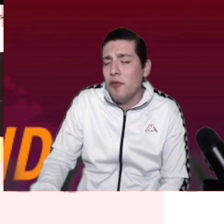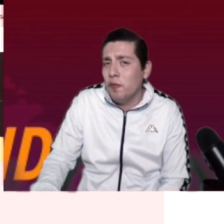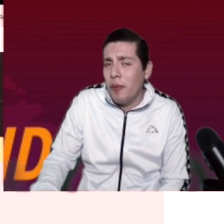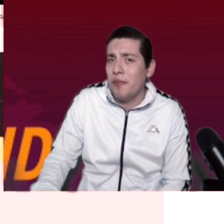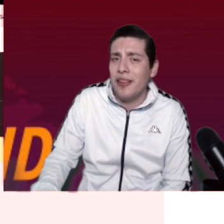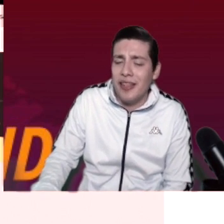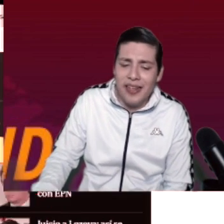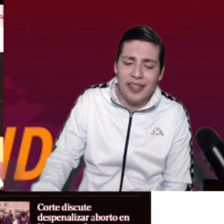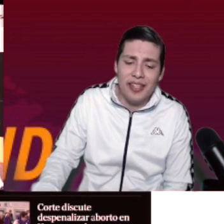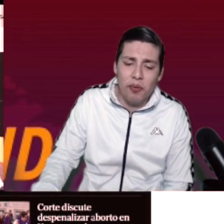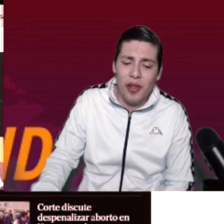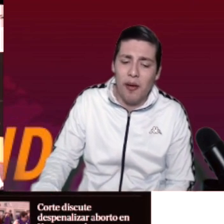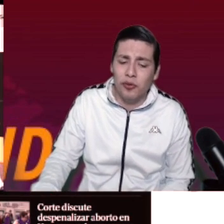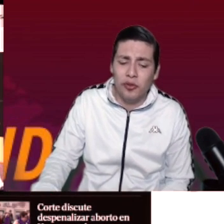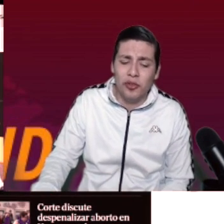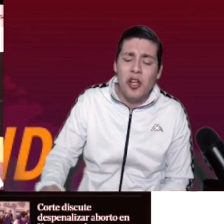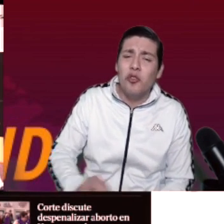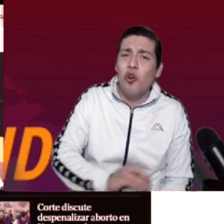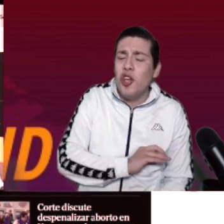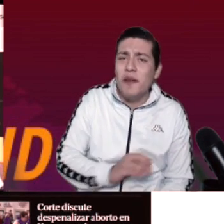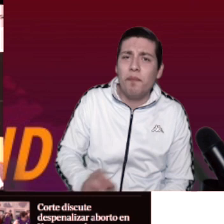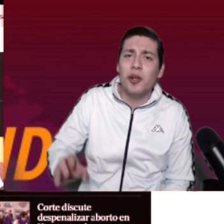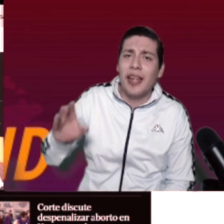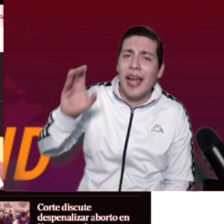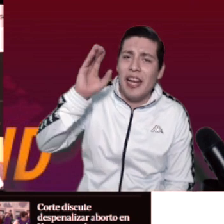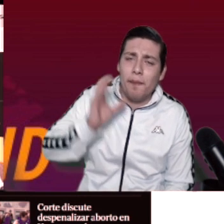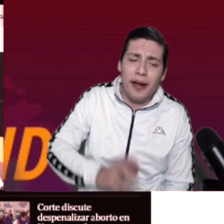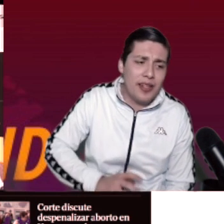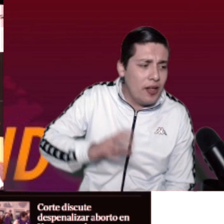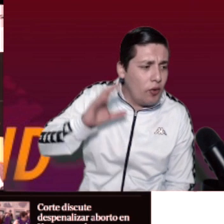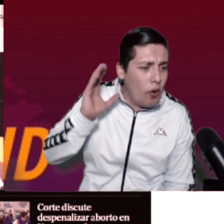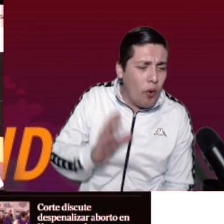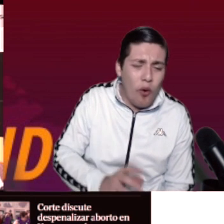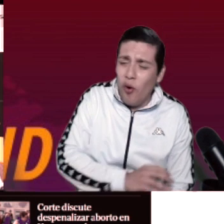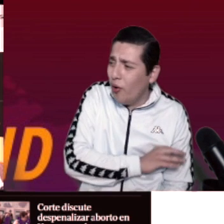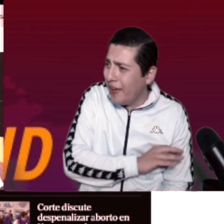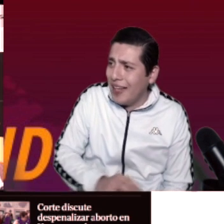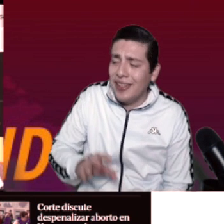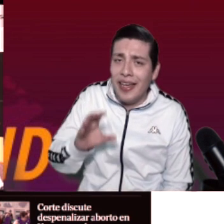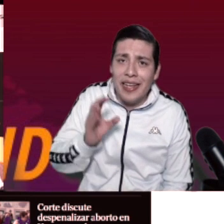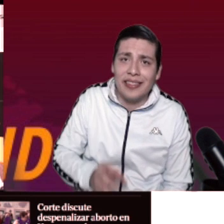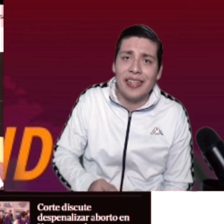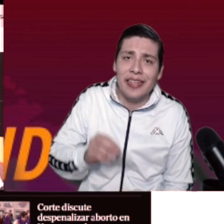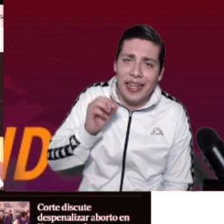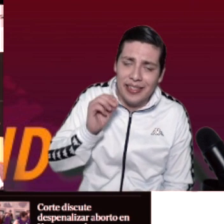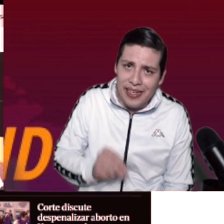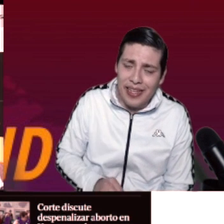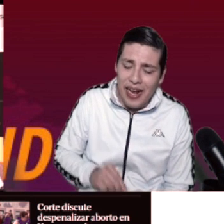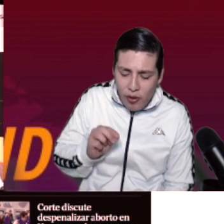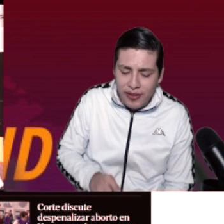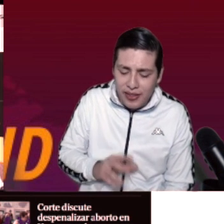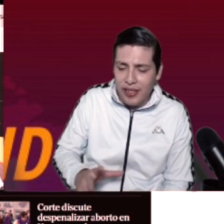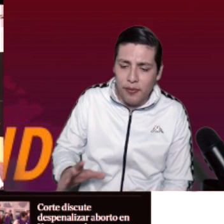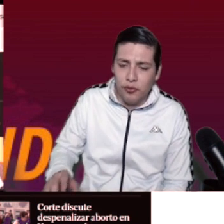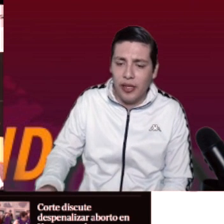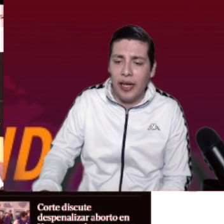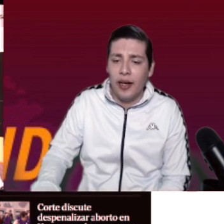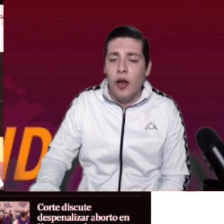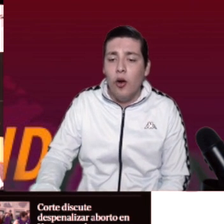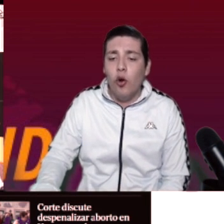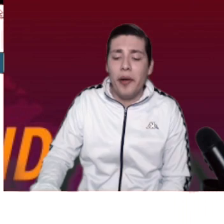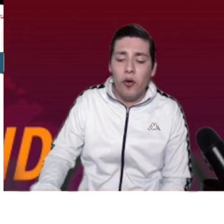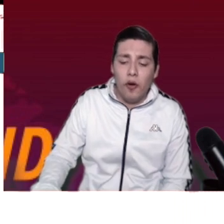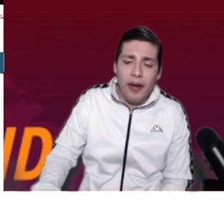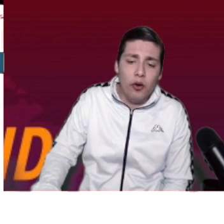no podemos permitir este tipo de abusos, no importa el partido, color, raza, etcétera, etcétera. Hoy se tiene que